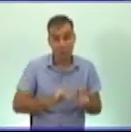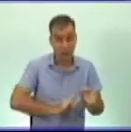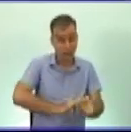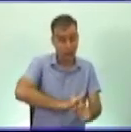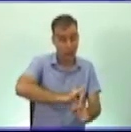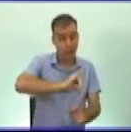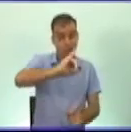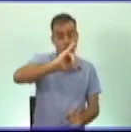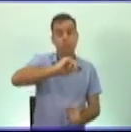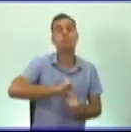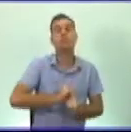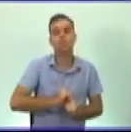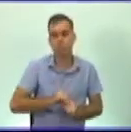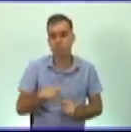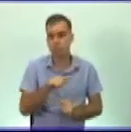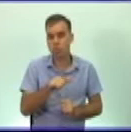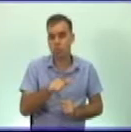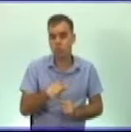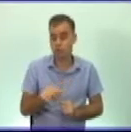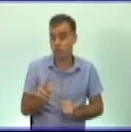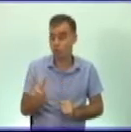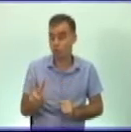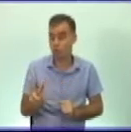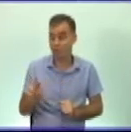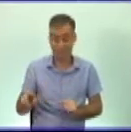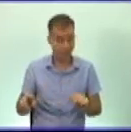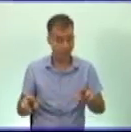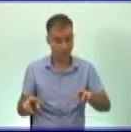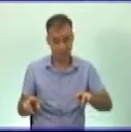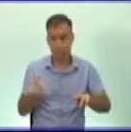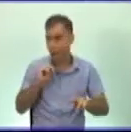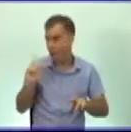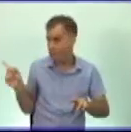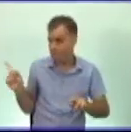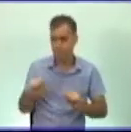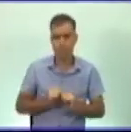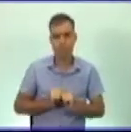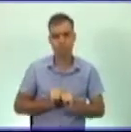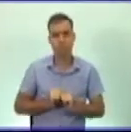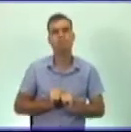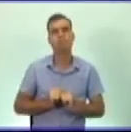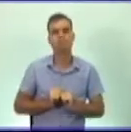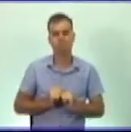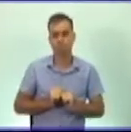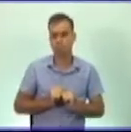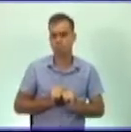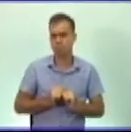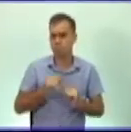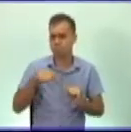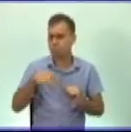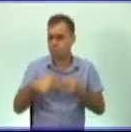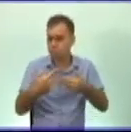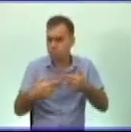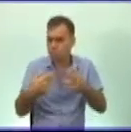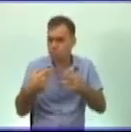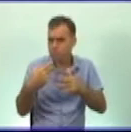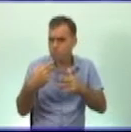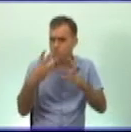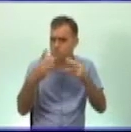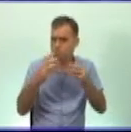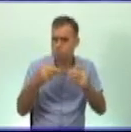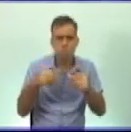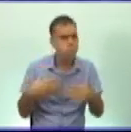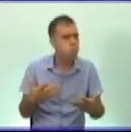¿verdad?, es igual a 2R, lo dice la imagen, lo dicen los datos. ¿Qué vamos a hallar? ¿Qué nos necesitamos hallar